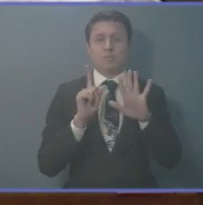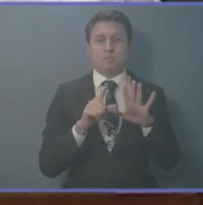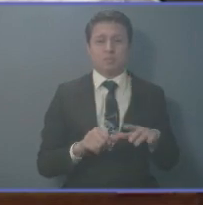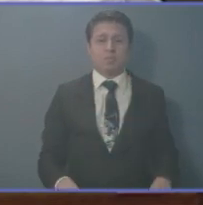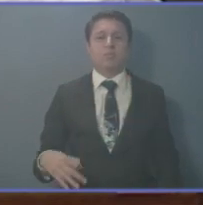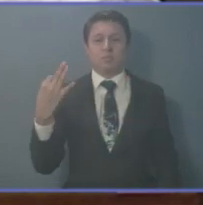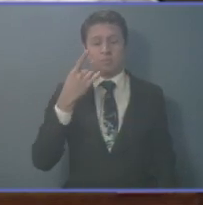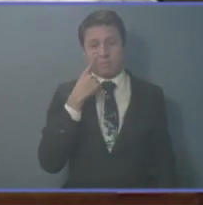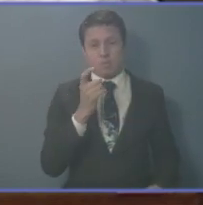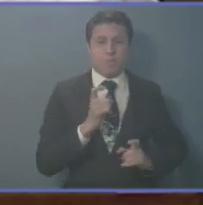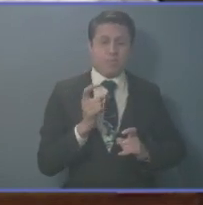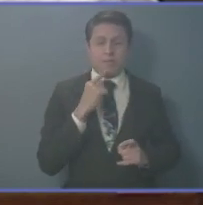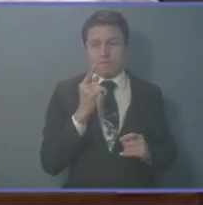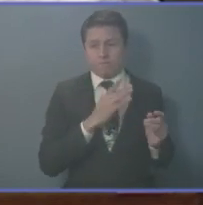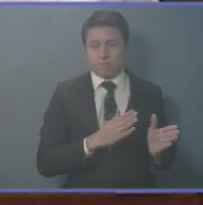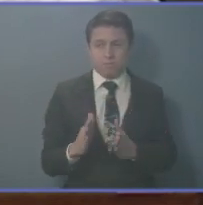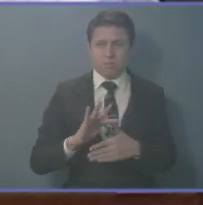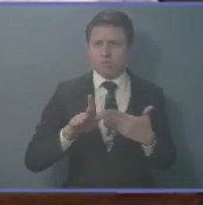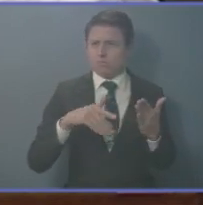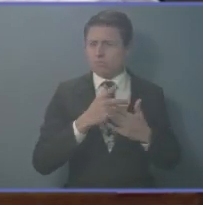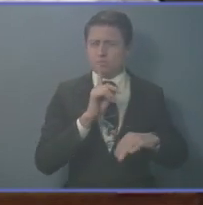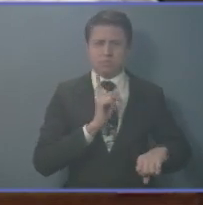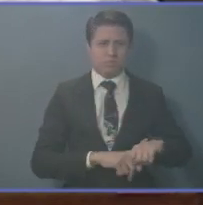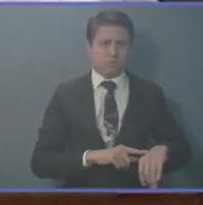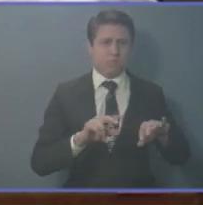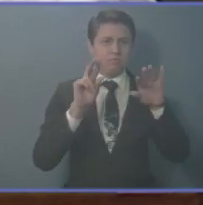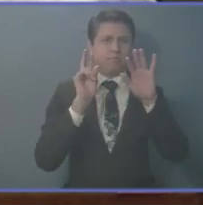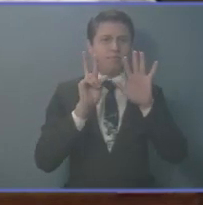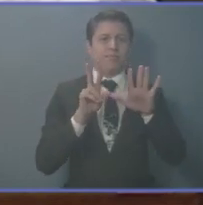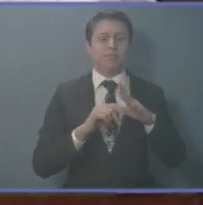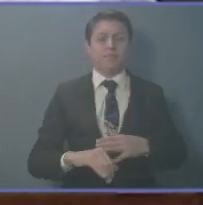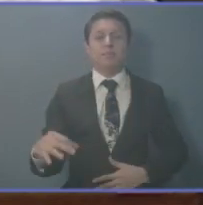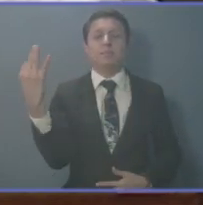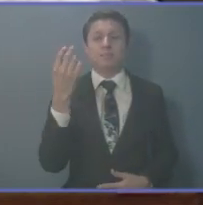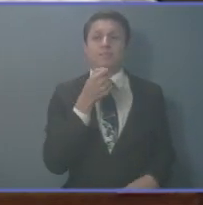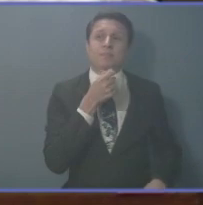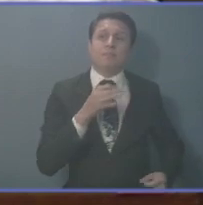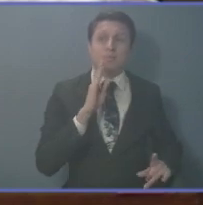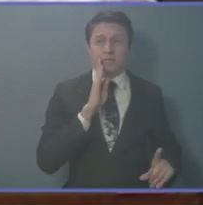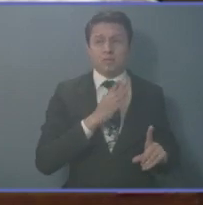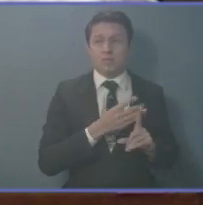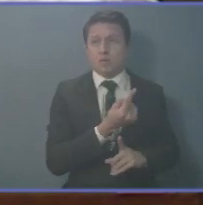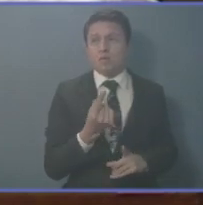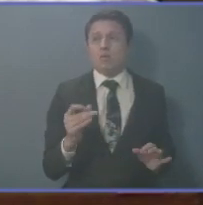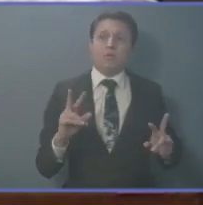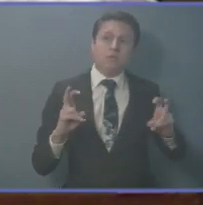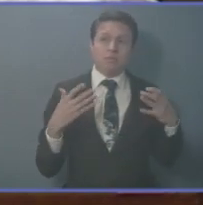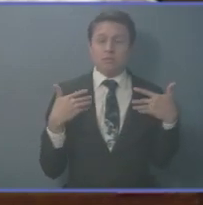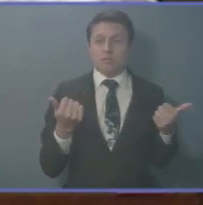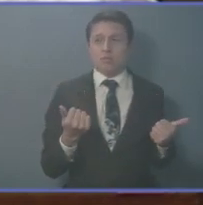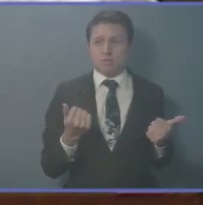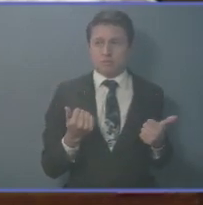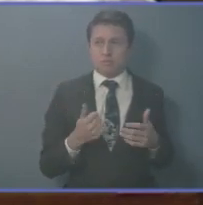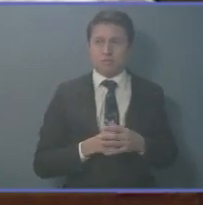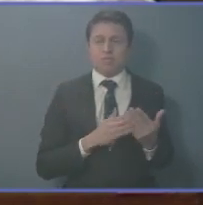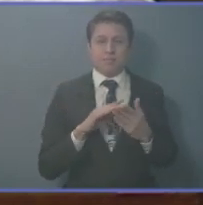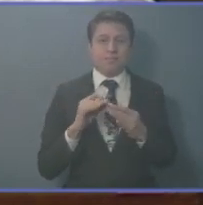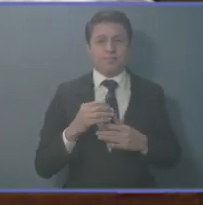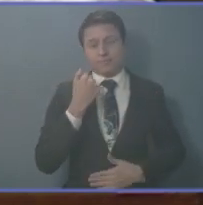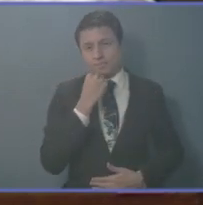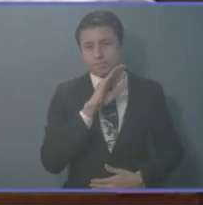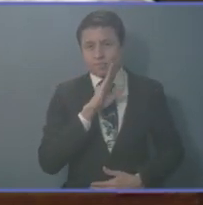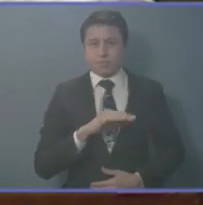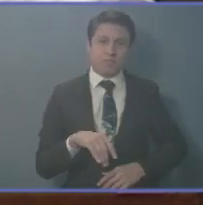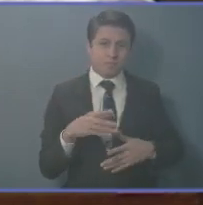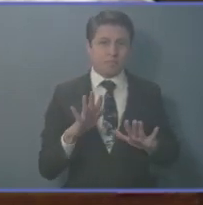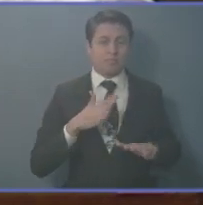debe mantener el orden e higiene en todo momento. 7. Se debe informar de inmediato al personal de salud en caso de manifestarse alguna enfermedad